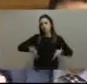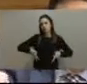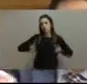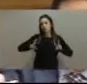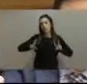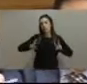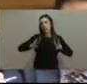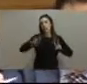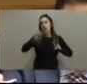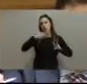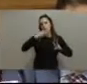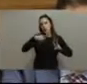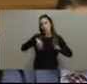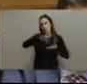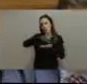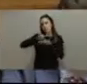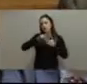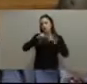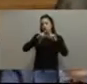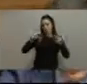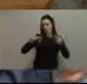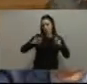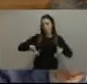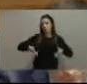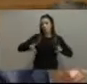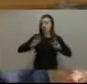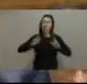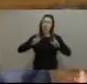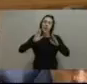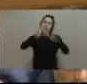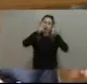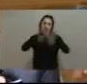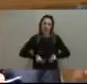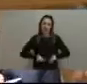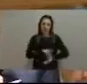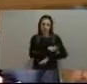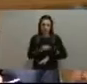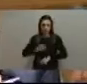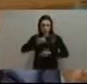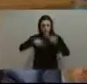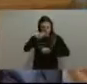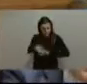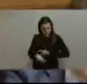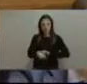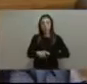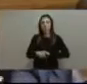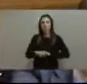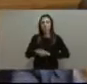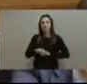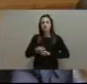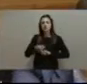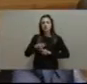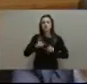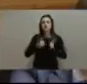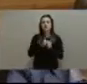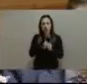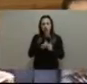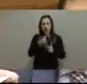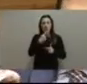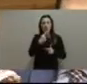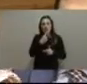asturiano, un hotel con rejas. Y el sucesor, o la sucesora, mejor dicho, se caracterizó por